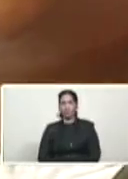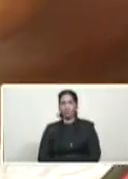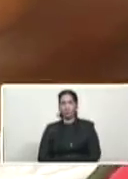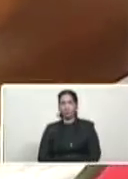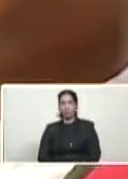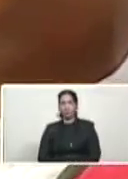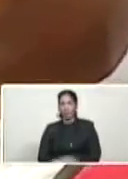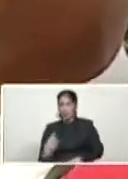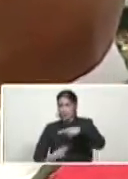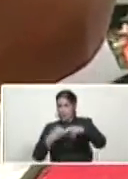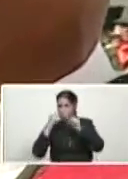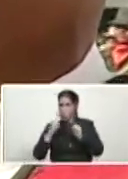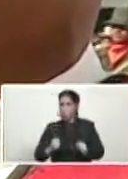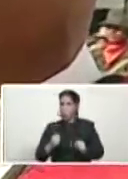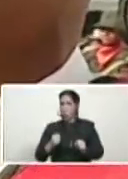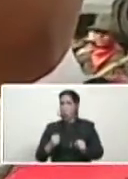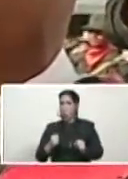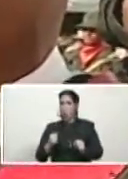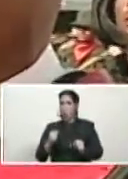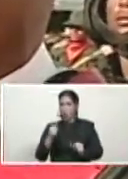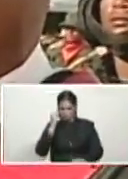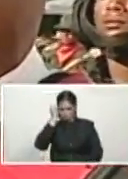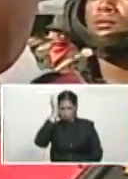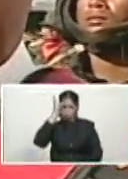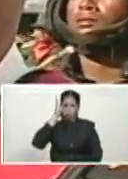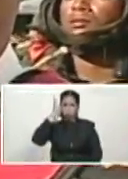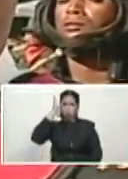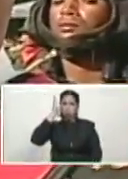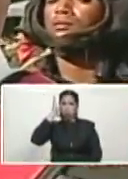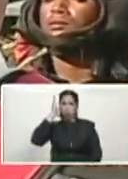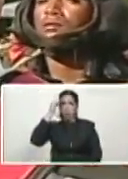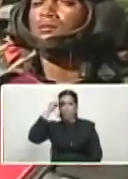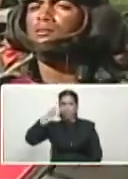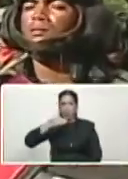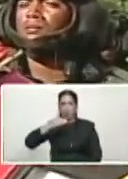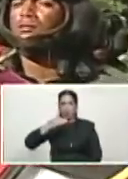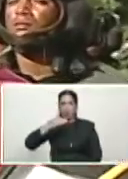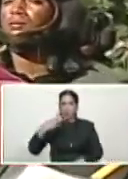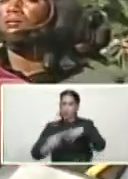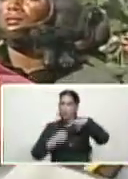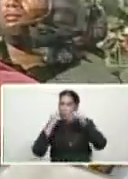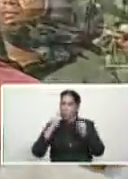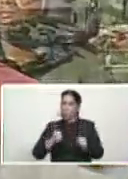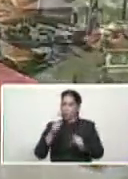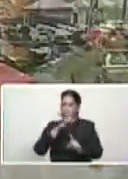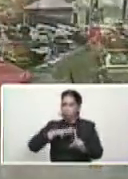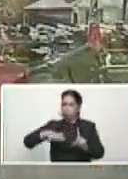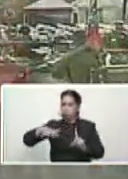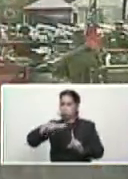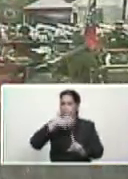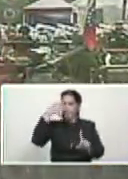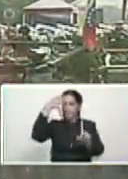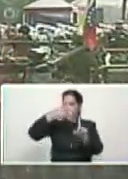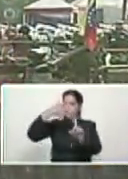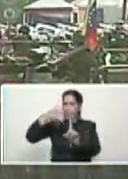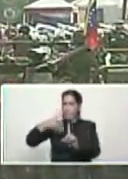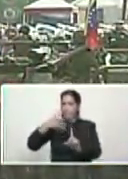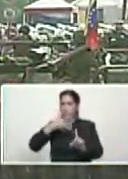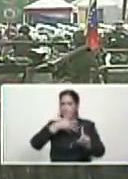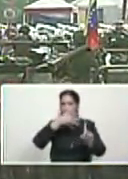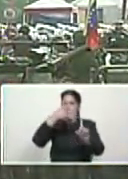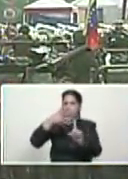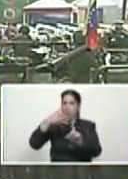Una revolución en el campo del concepto militar, una revolución en el campo de la doctrina,